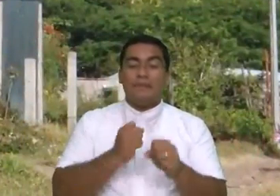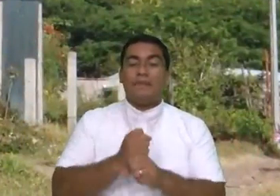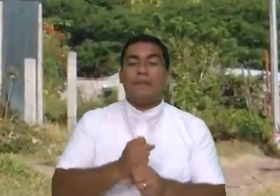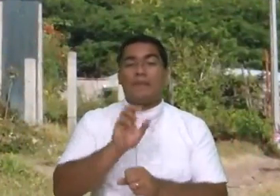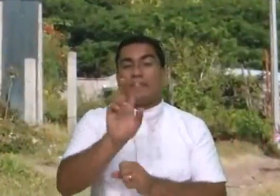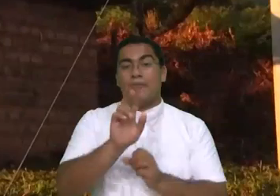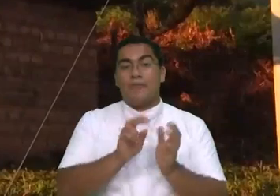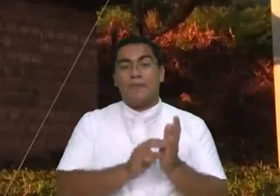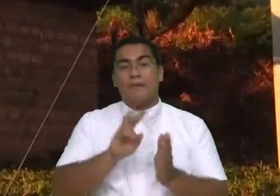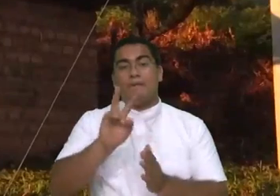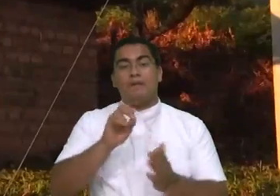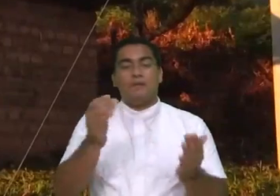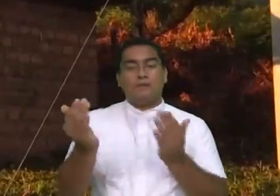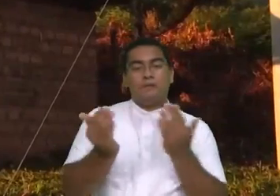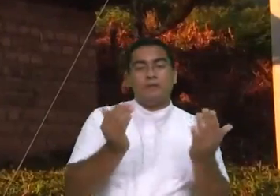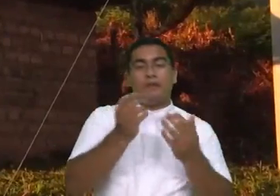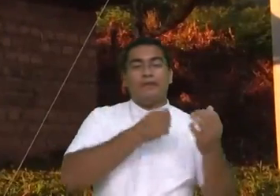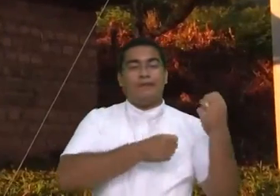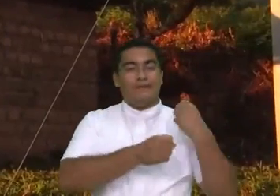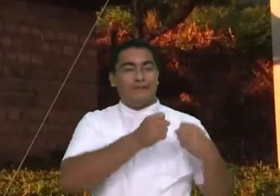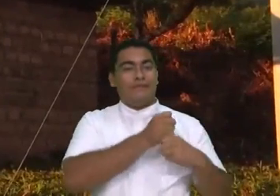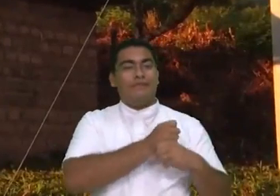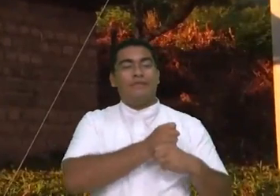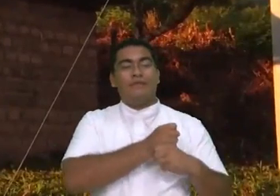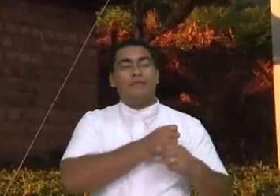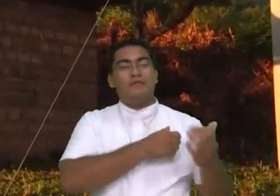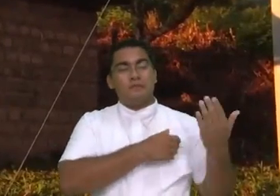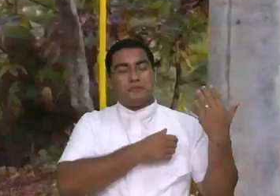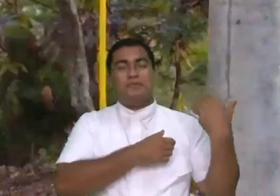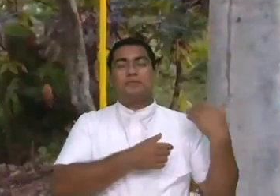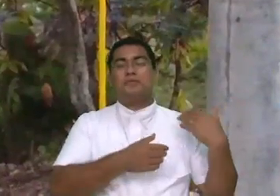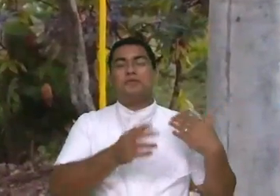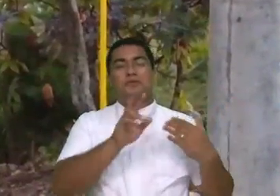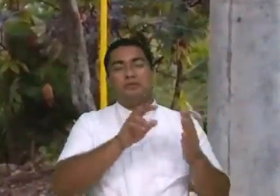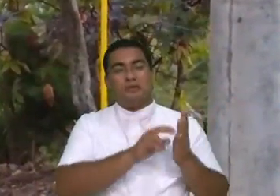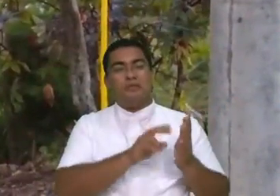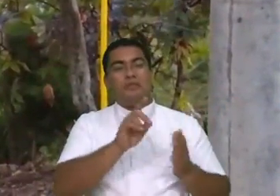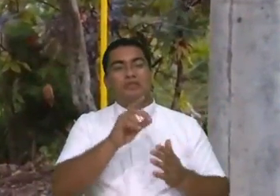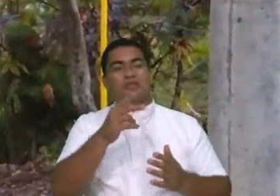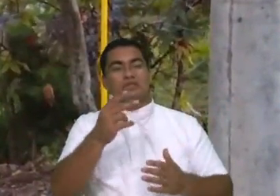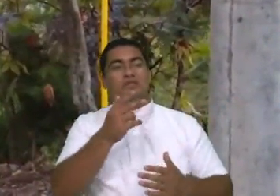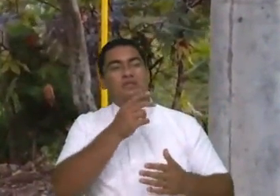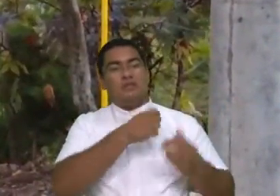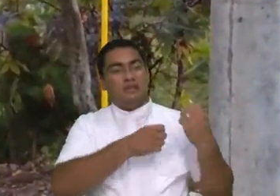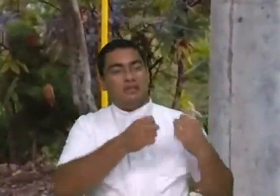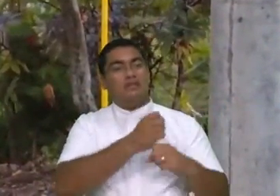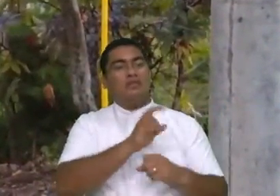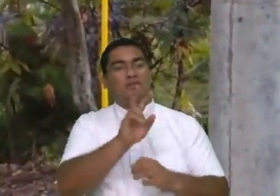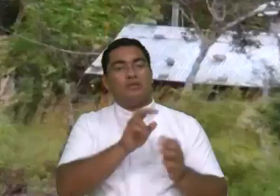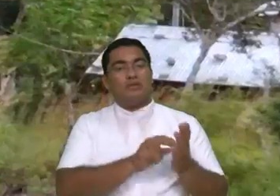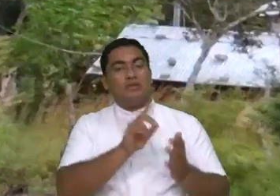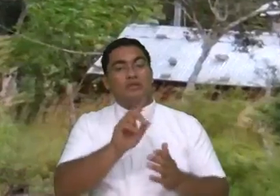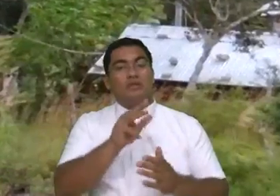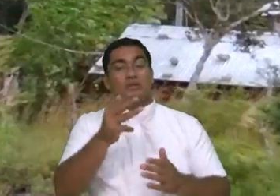hacemos la comparación con los años anteriores, 2018, 2019.